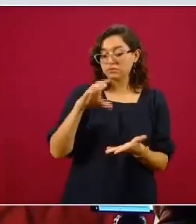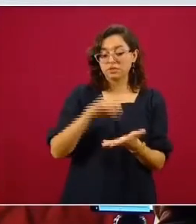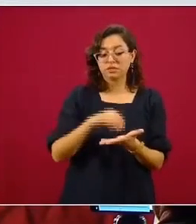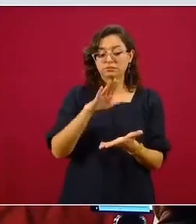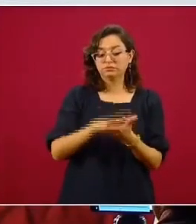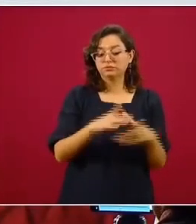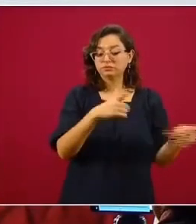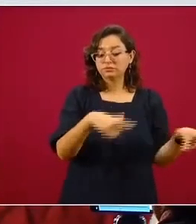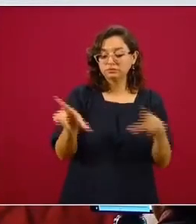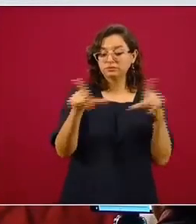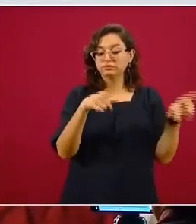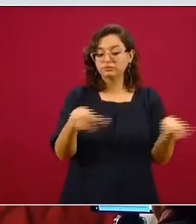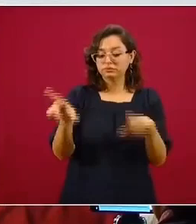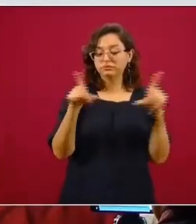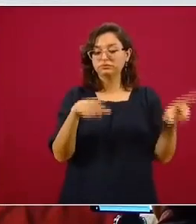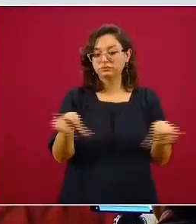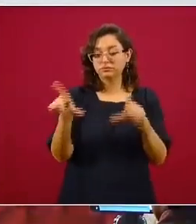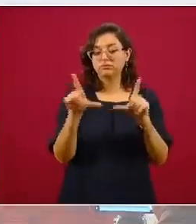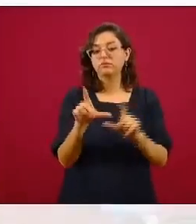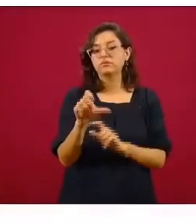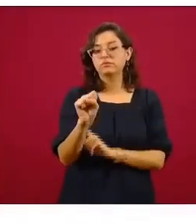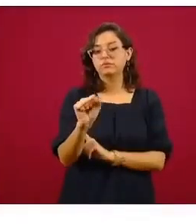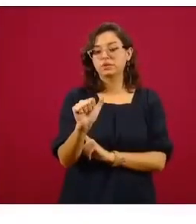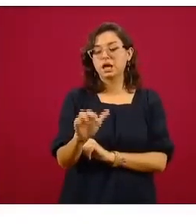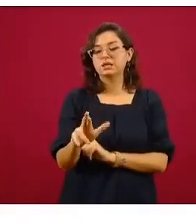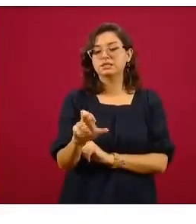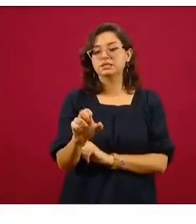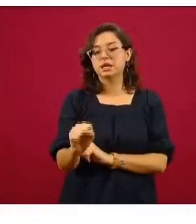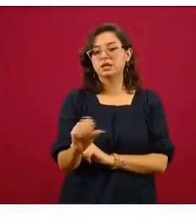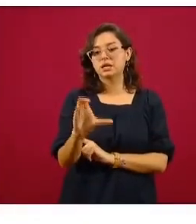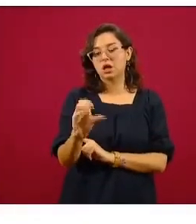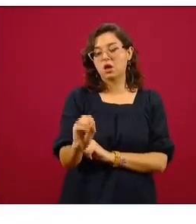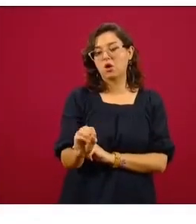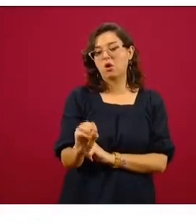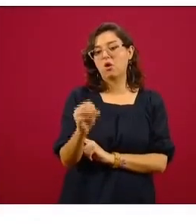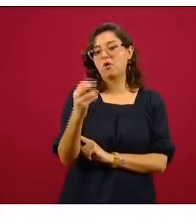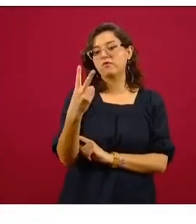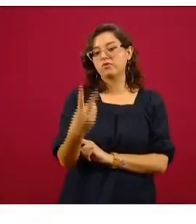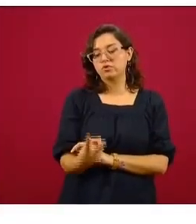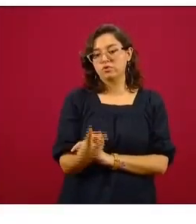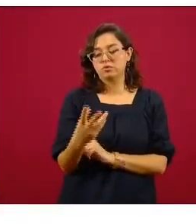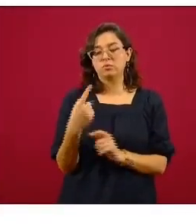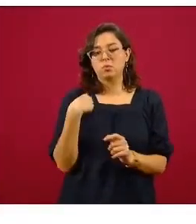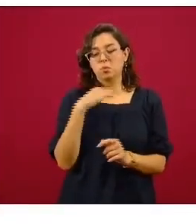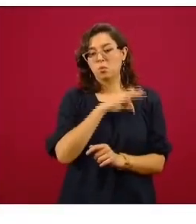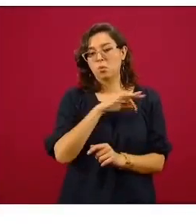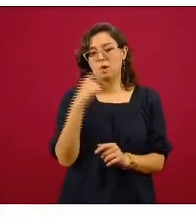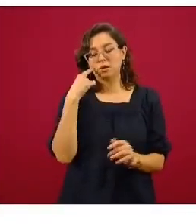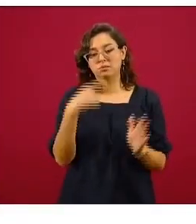con resultados positivos a SARS-CoV-2, esta es también la distribución